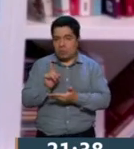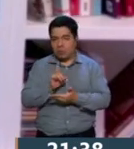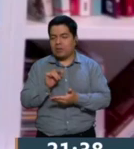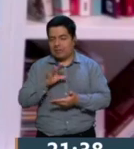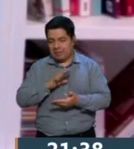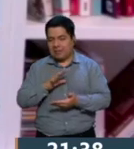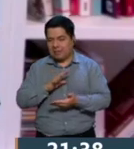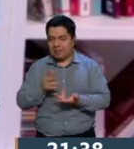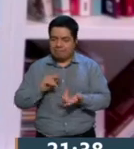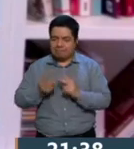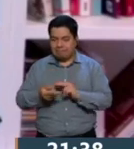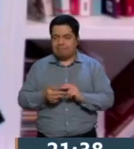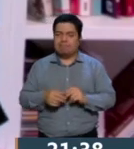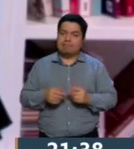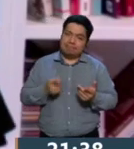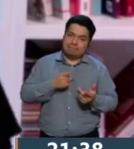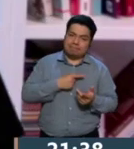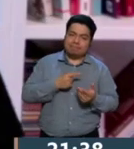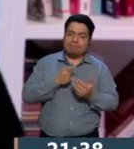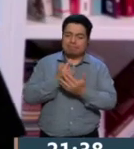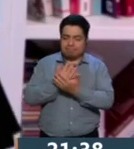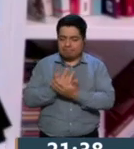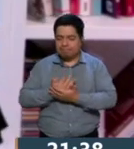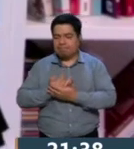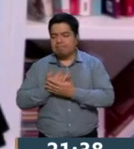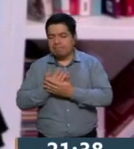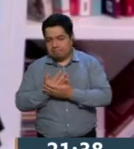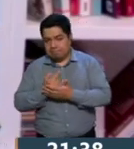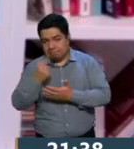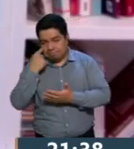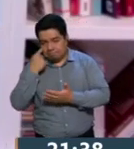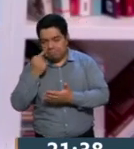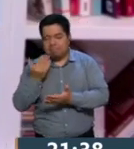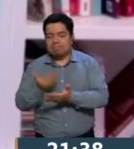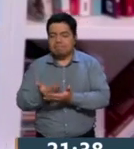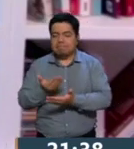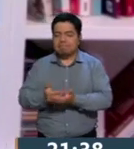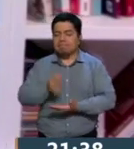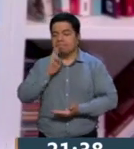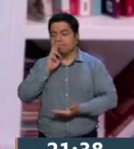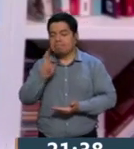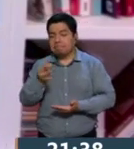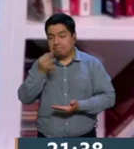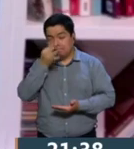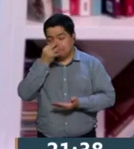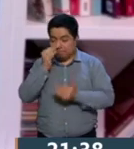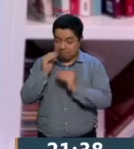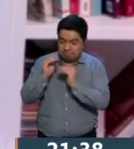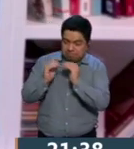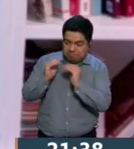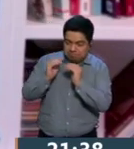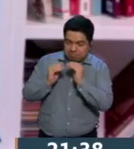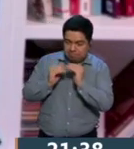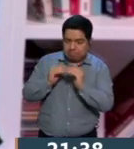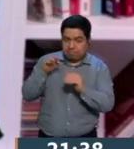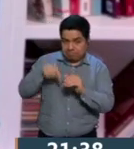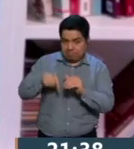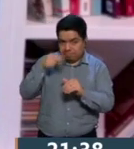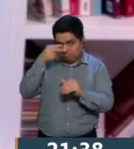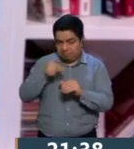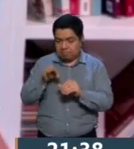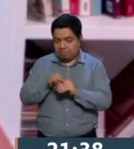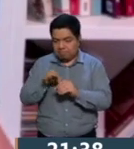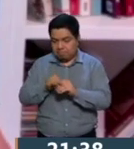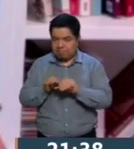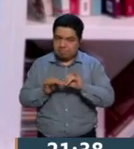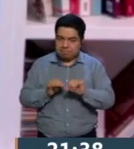contrario. Entonces, más bien habría que esperar a ver que ese resultado, qué tanto se acerca al tipo de votación que tendremos en México. Pero